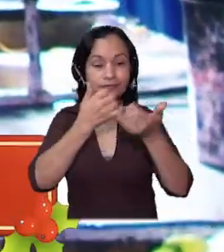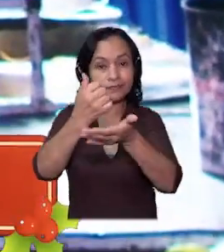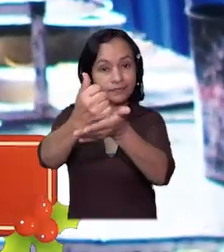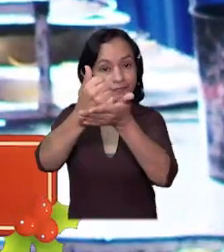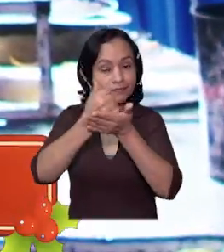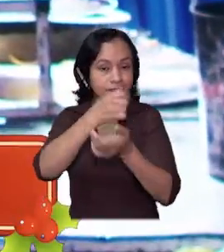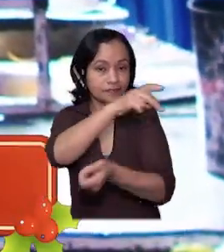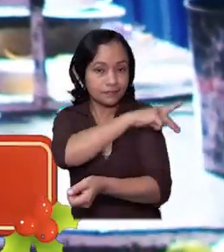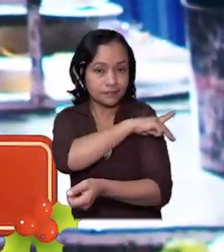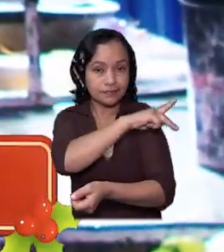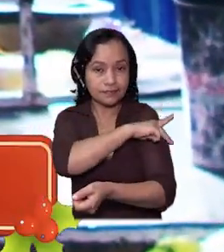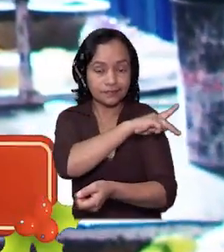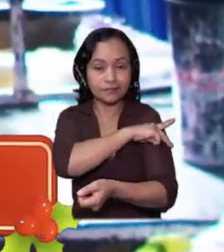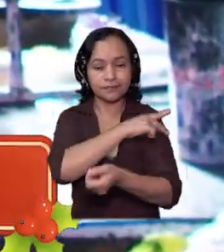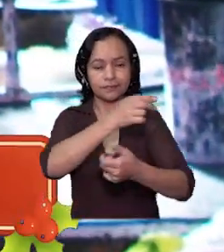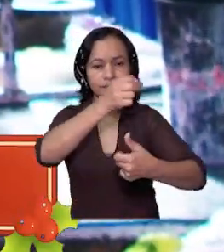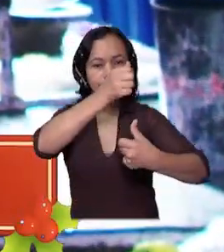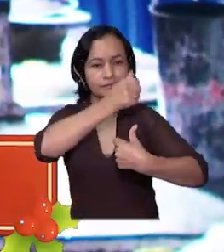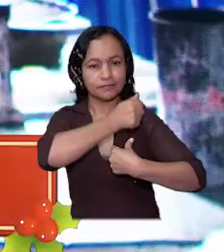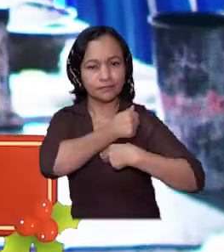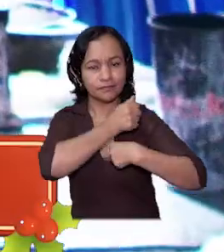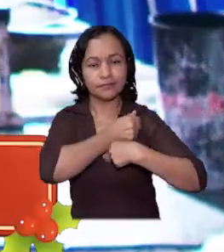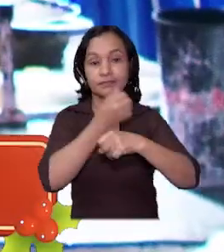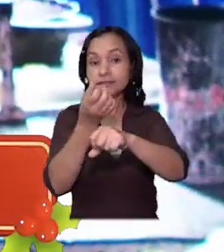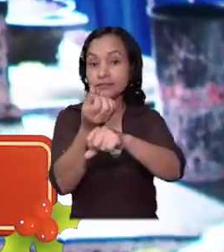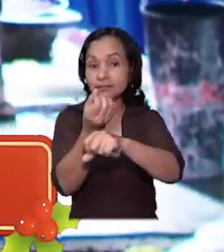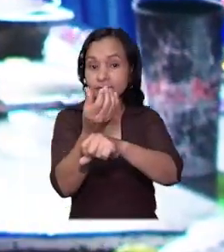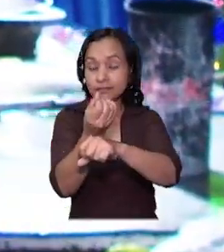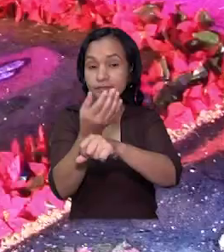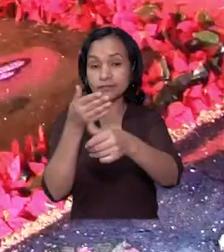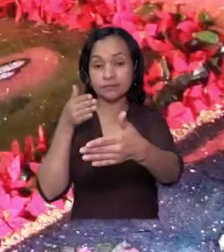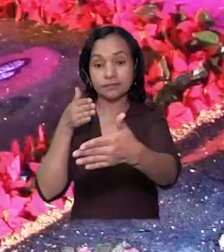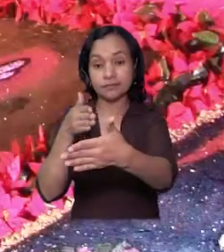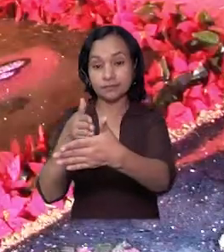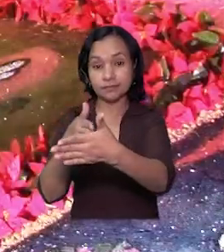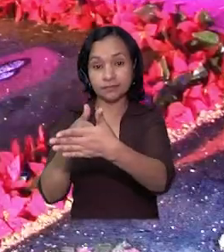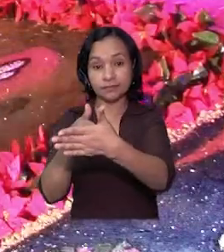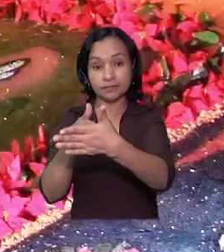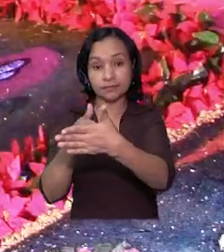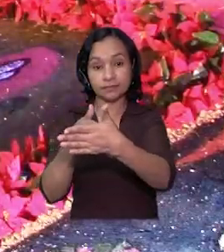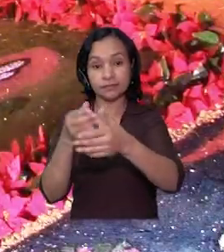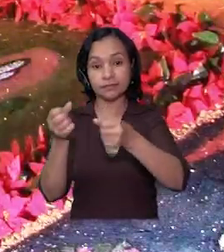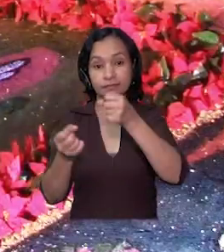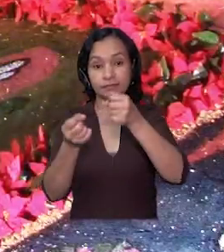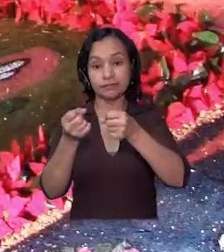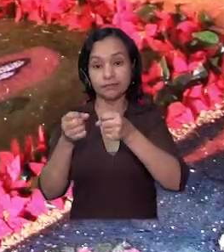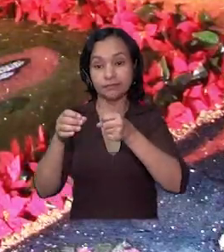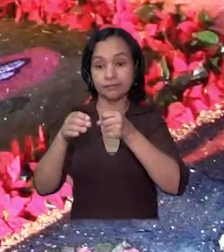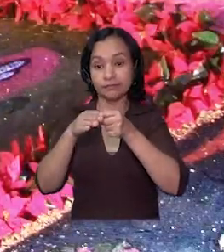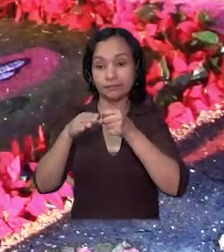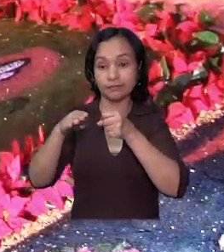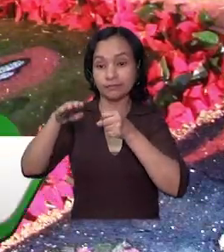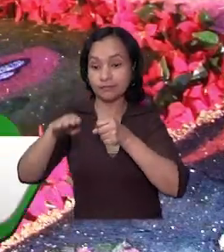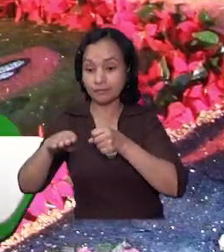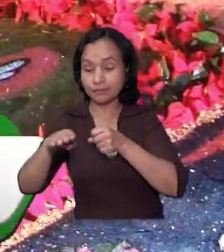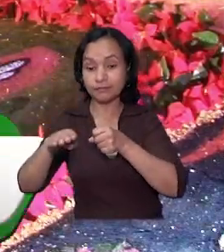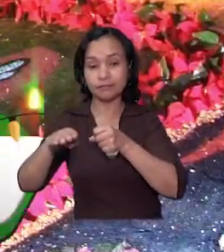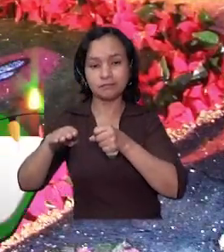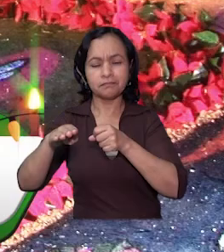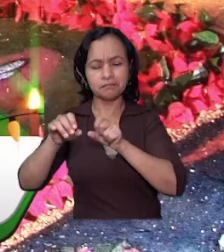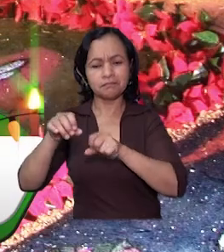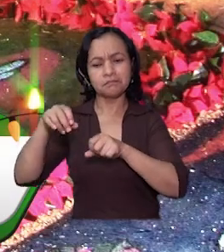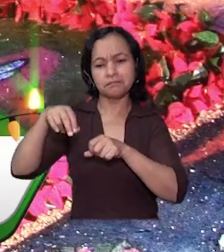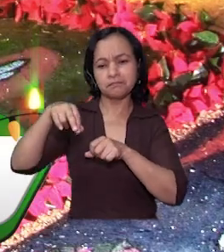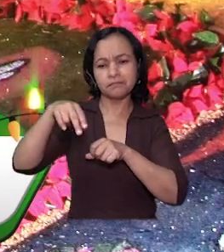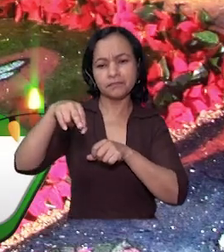los hermanos de la policía, los hermanos del ejército y la alcaldía, se delimitan zonas para que los compañeros que quieran recorrer los altares a pie lo